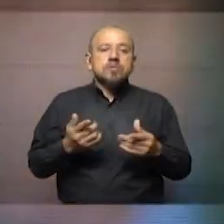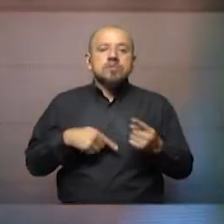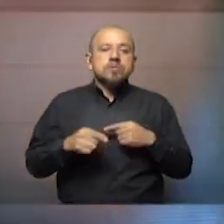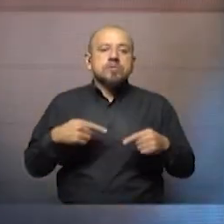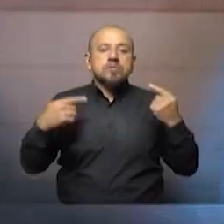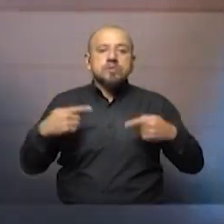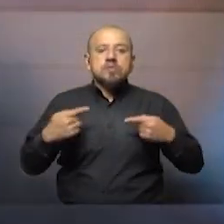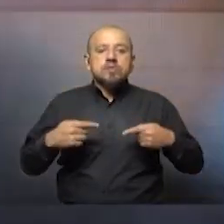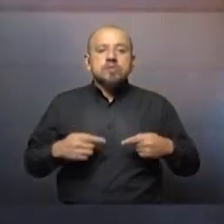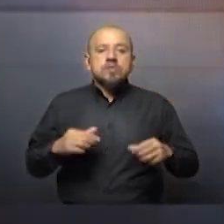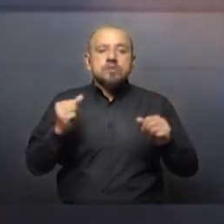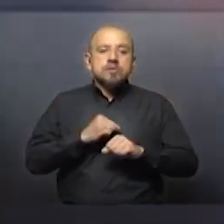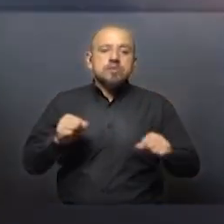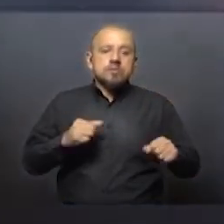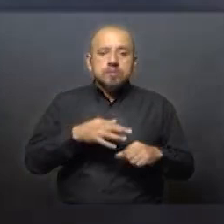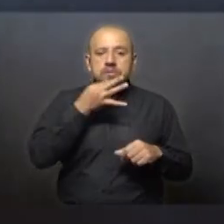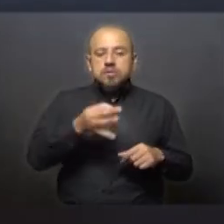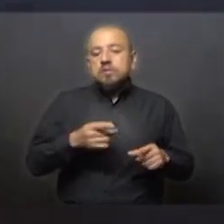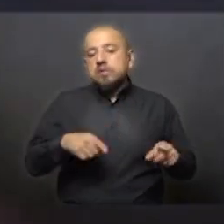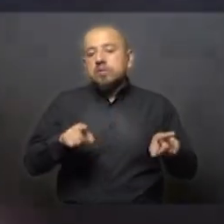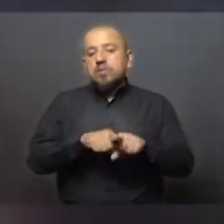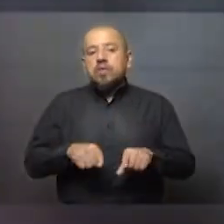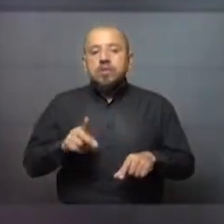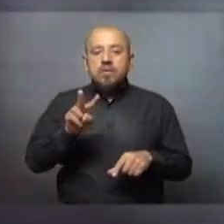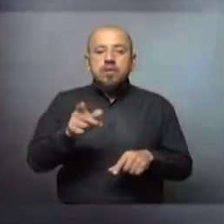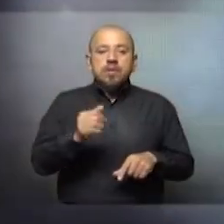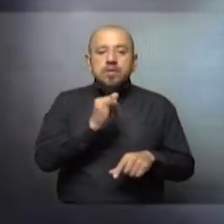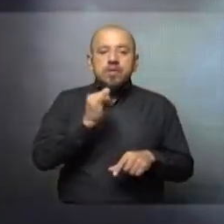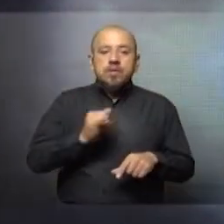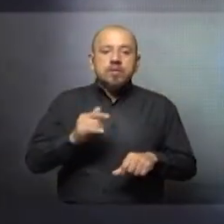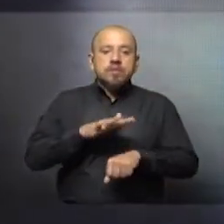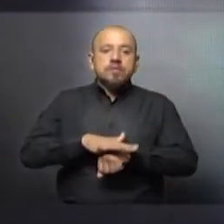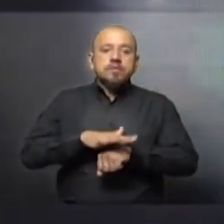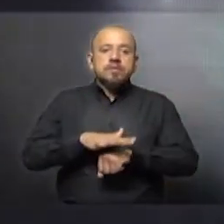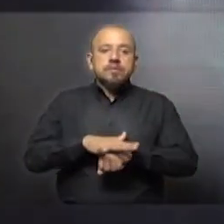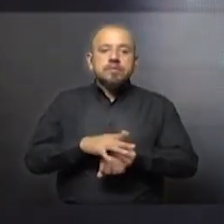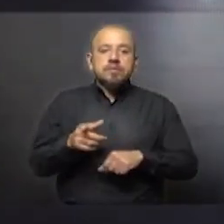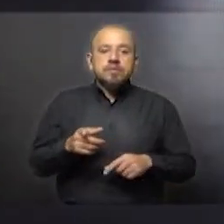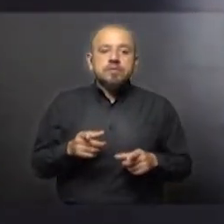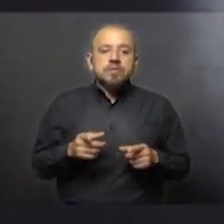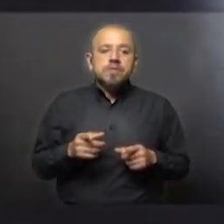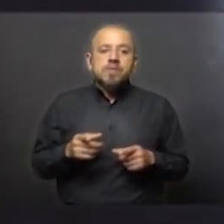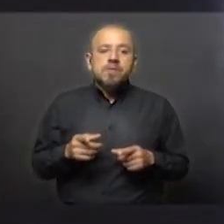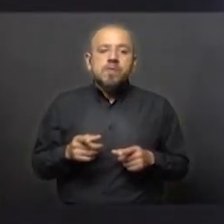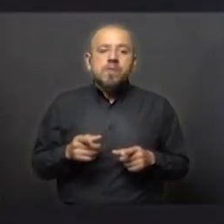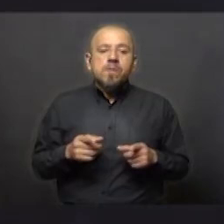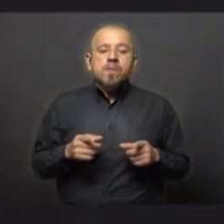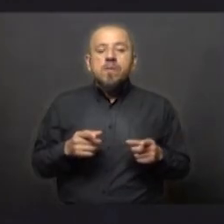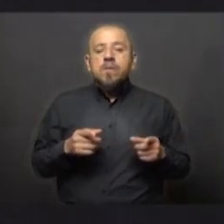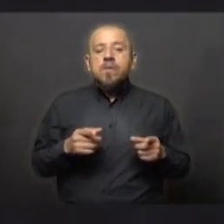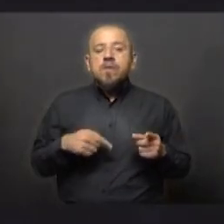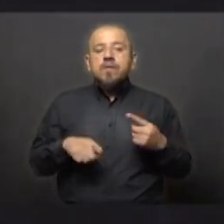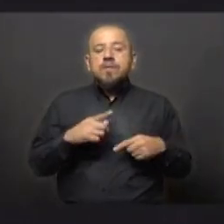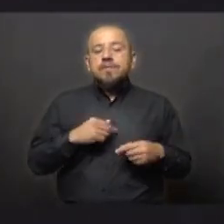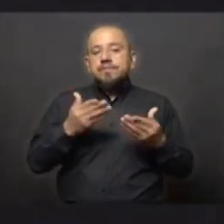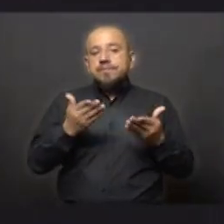debatida y no podemos decir lo mismo que decía va Ferreira en su momento con respecto a digamos al